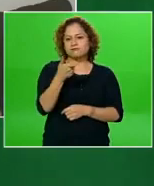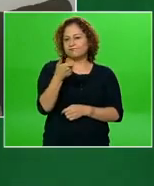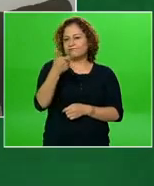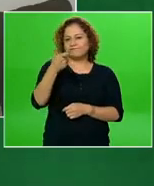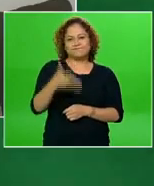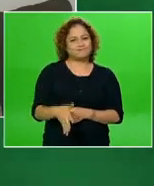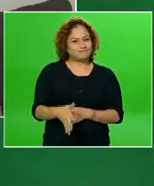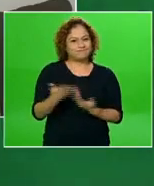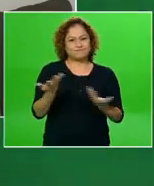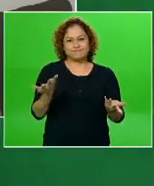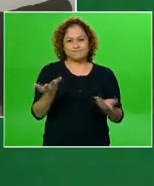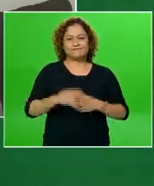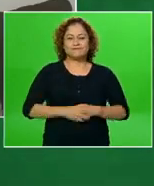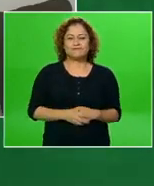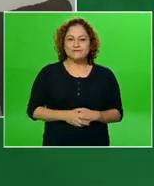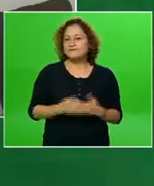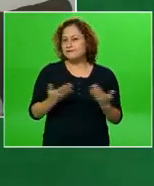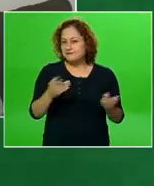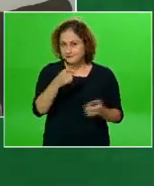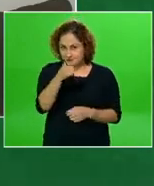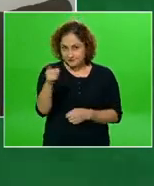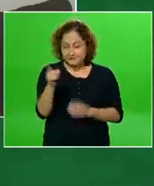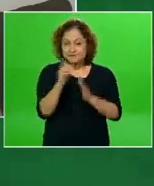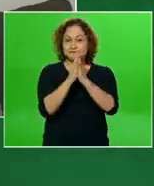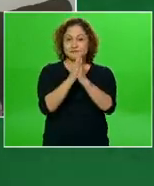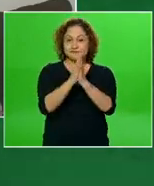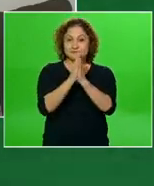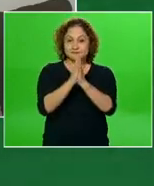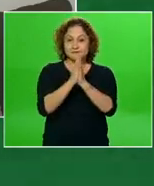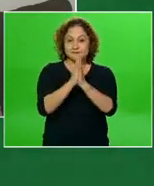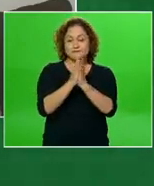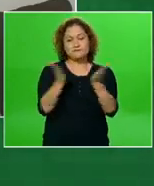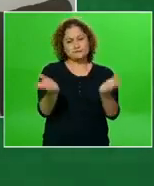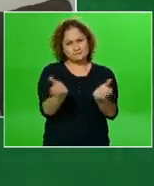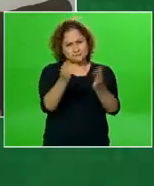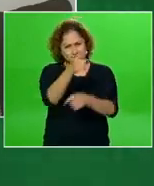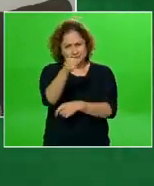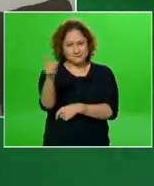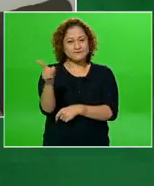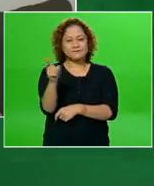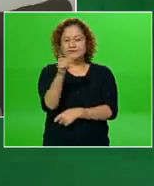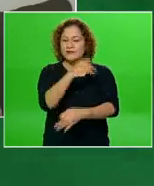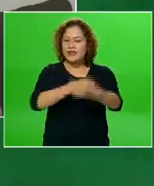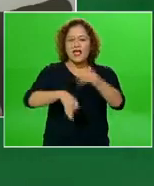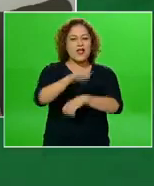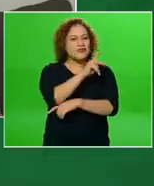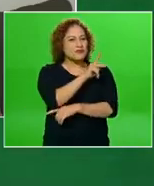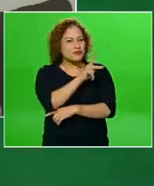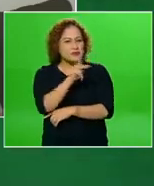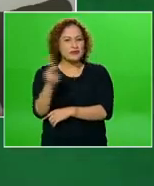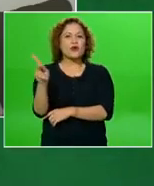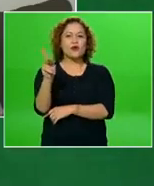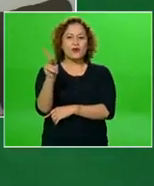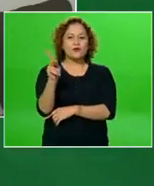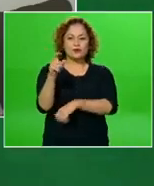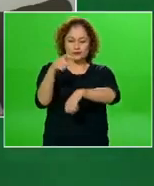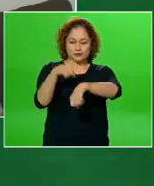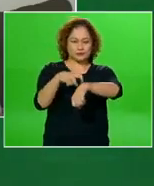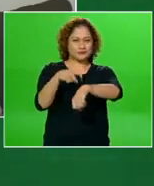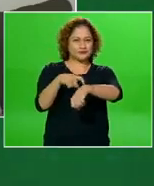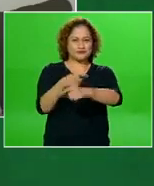que existe en el mercado así que les animo los ánimos pero lo cierto es que toman los momentos aunque sea